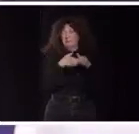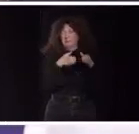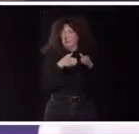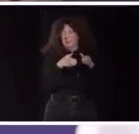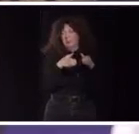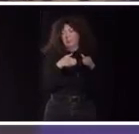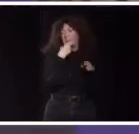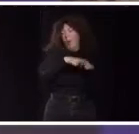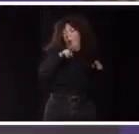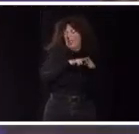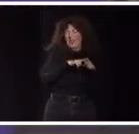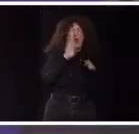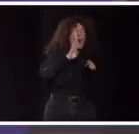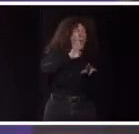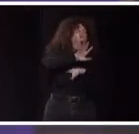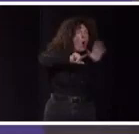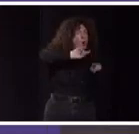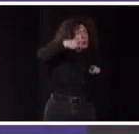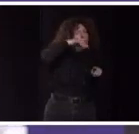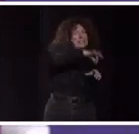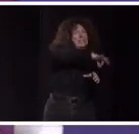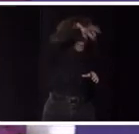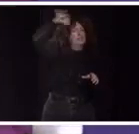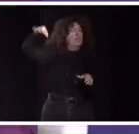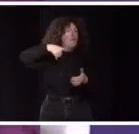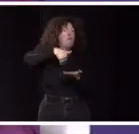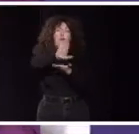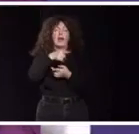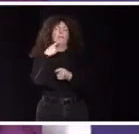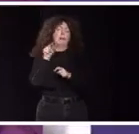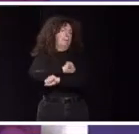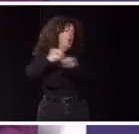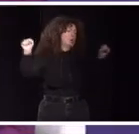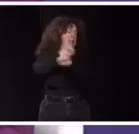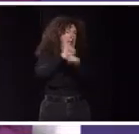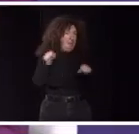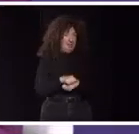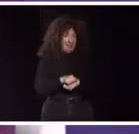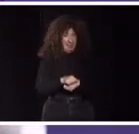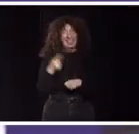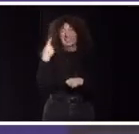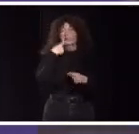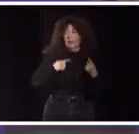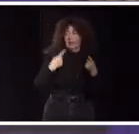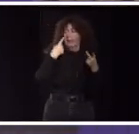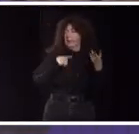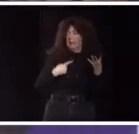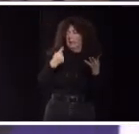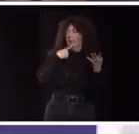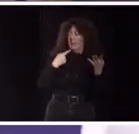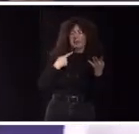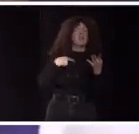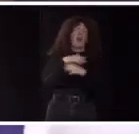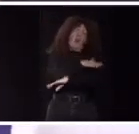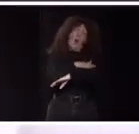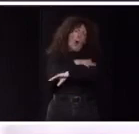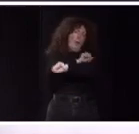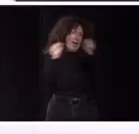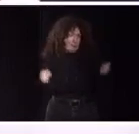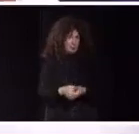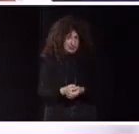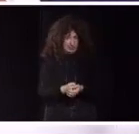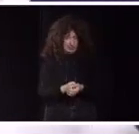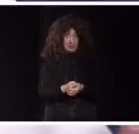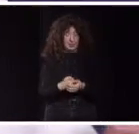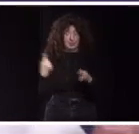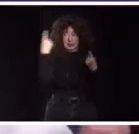de nuestra historia de las instituciones. Y después nos dijeron una y otra vez que no era posible gobernar. Y cuando